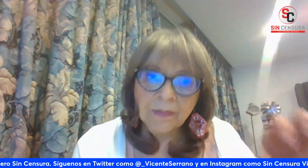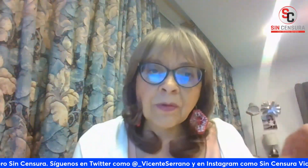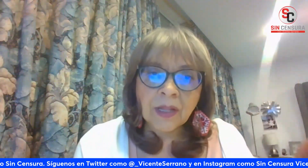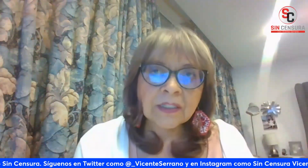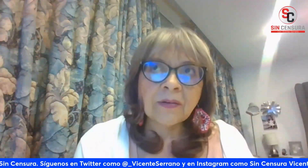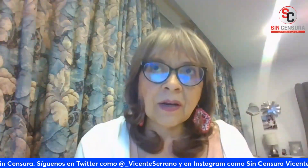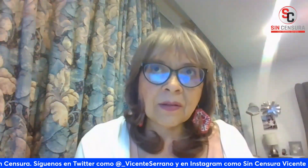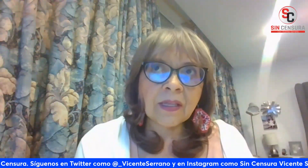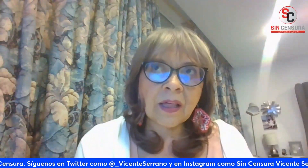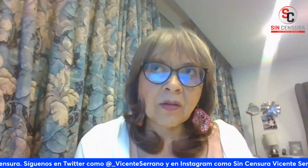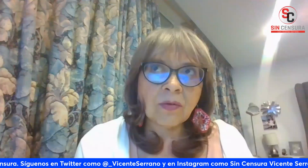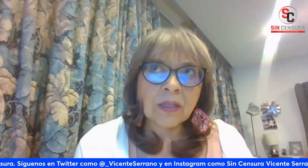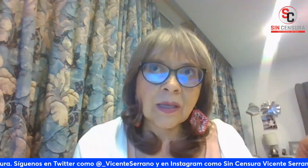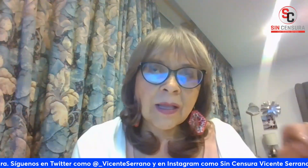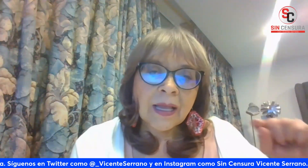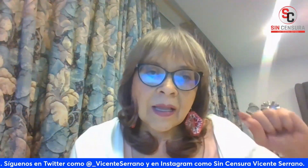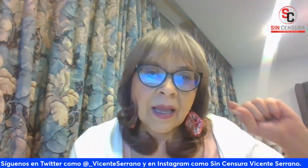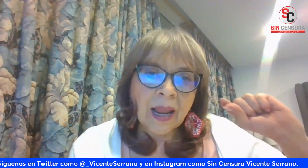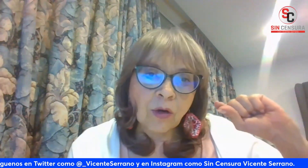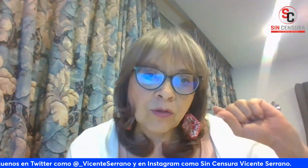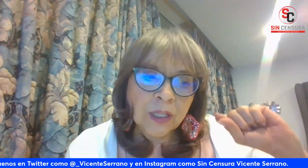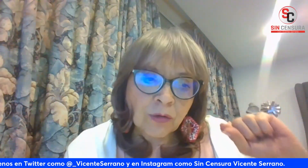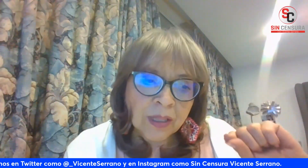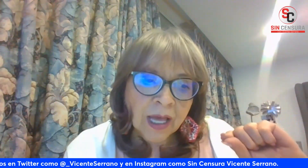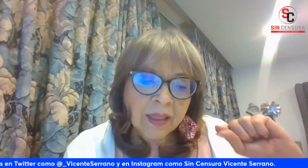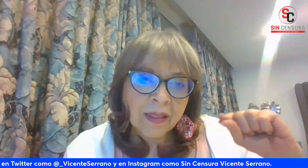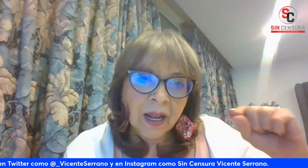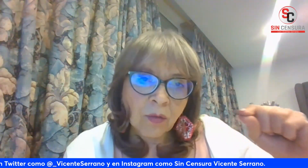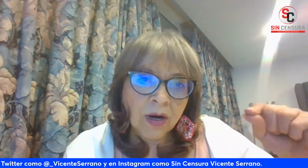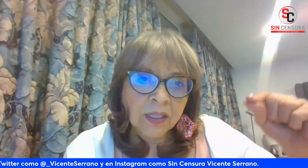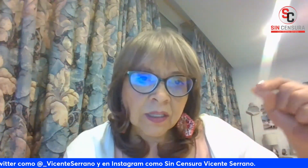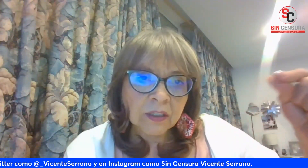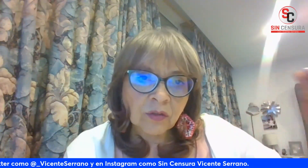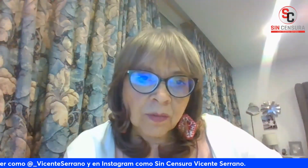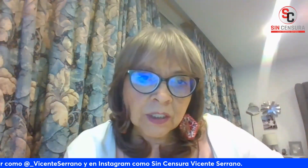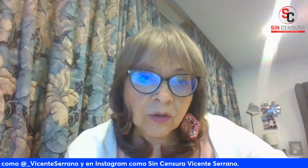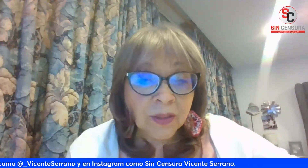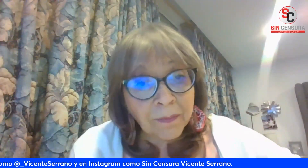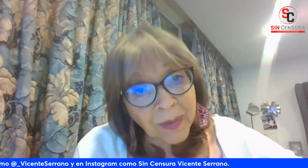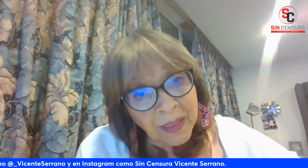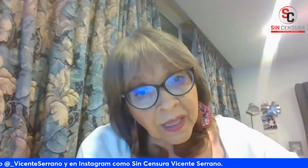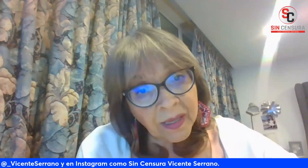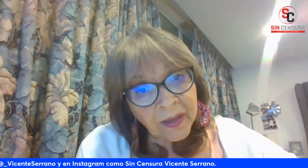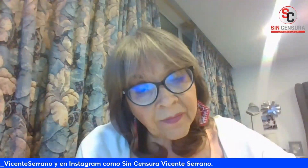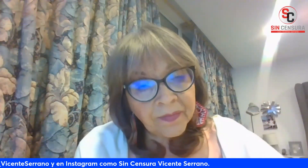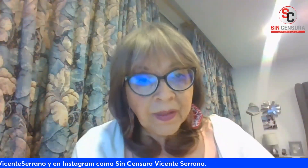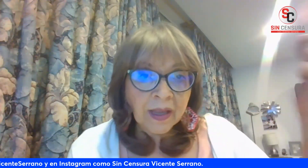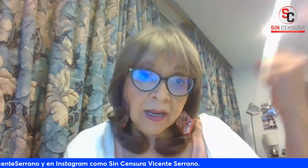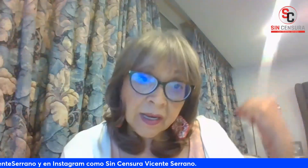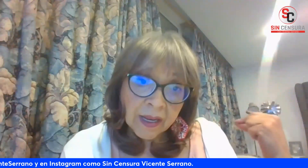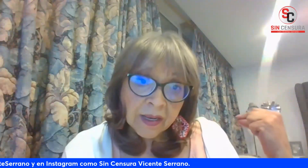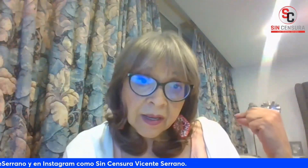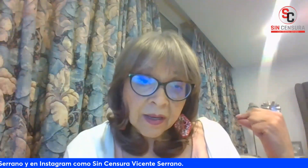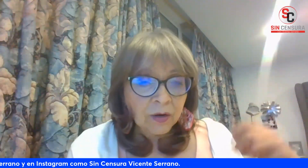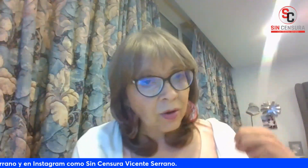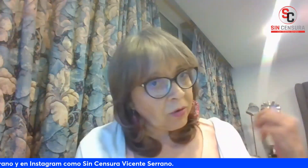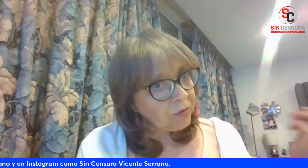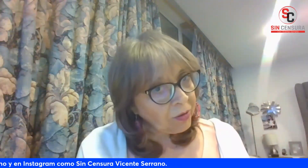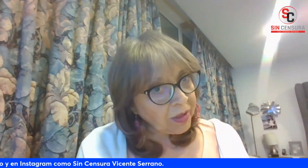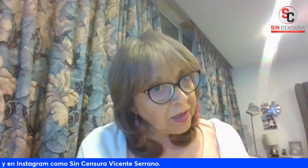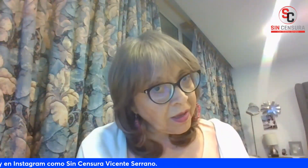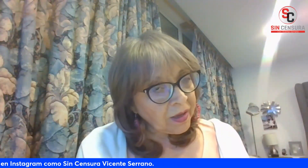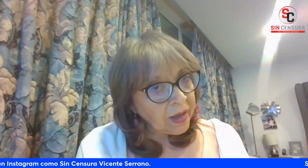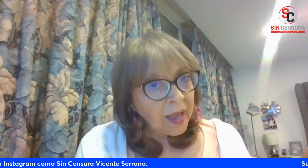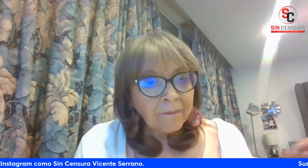y también podías haberte dado cuenta que la continuidad de la cuarta transformación depende de que el INE no